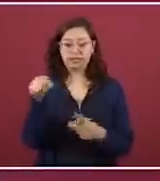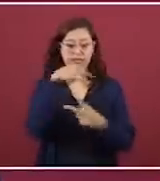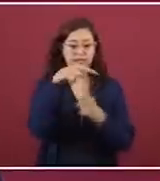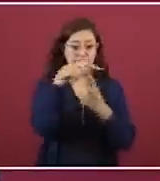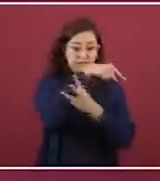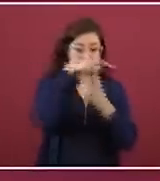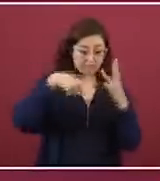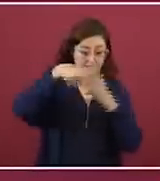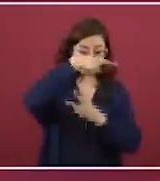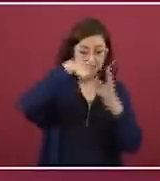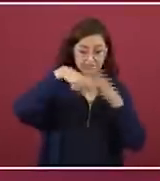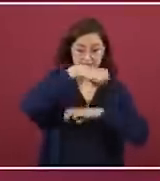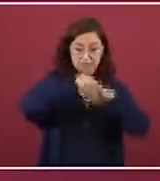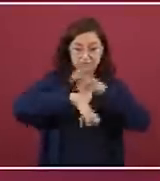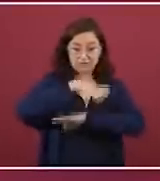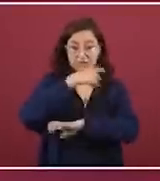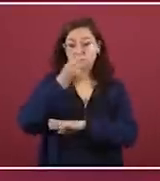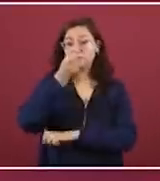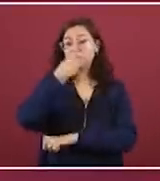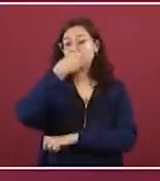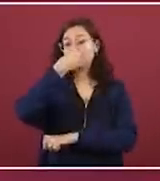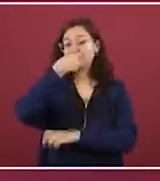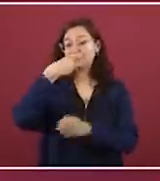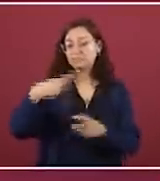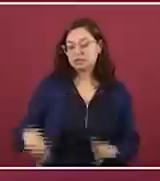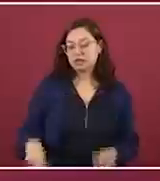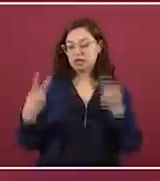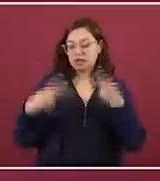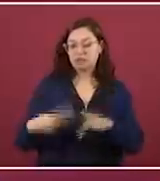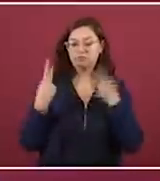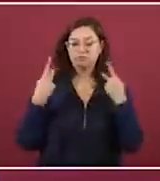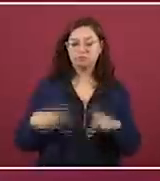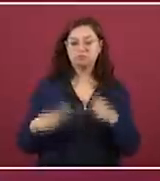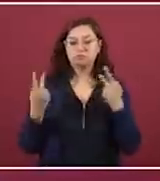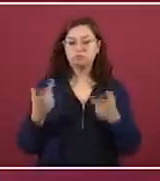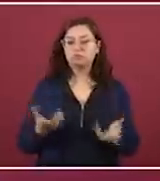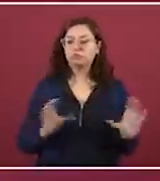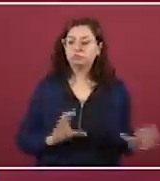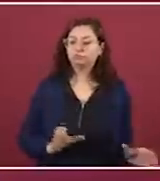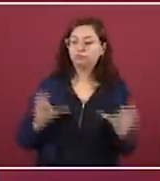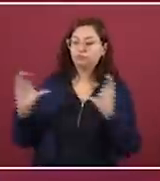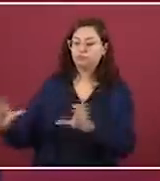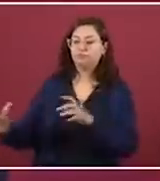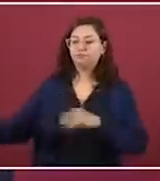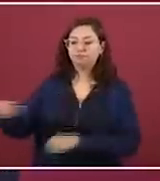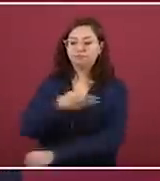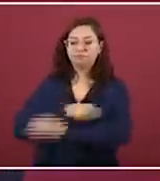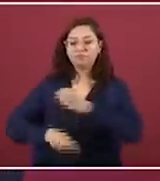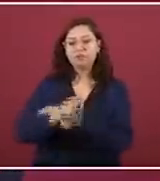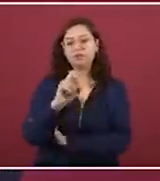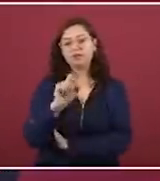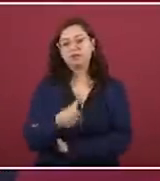medicinas, tres empresas, por 36 mil millones de pesos.